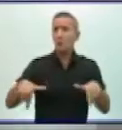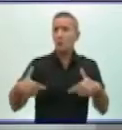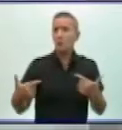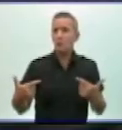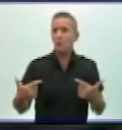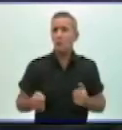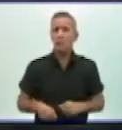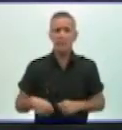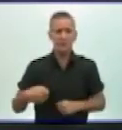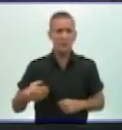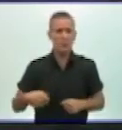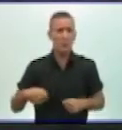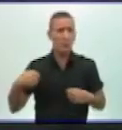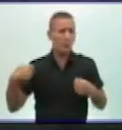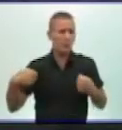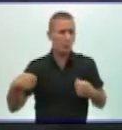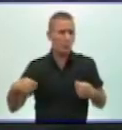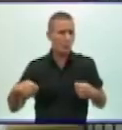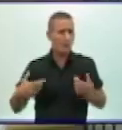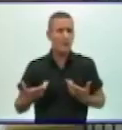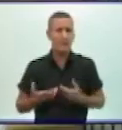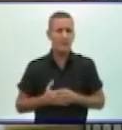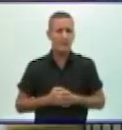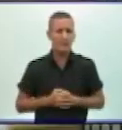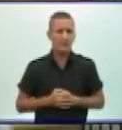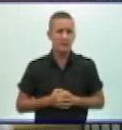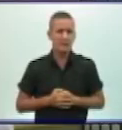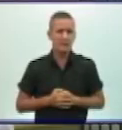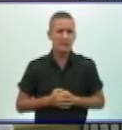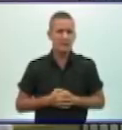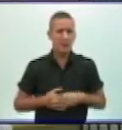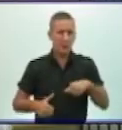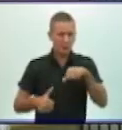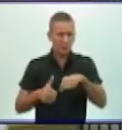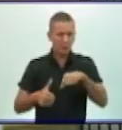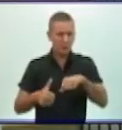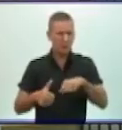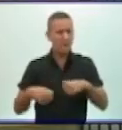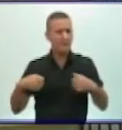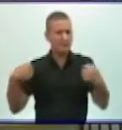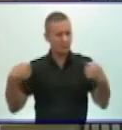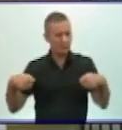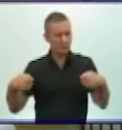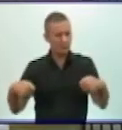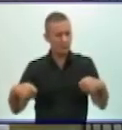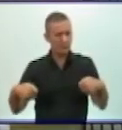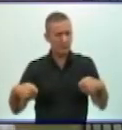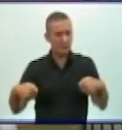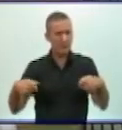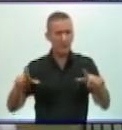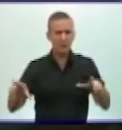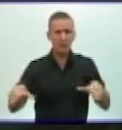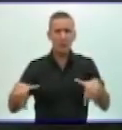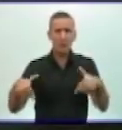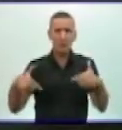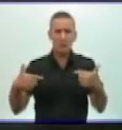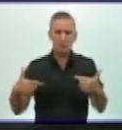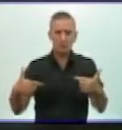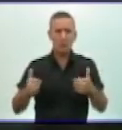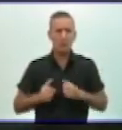de Víctor, ¿podría decirse que está actuando con sentido del deber? No, porque si se comprometió a ser jefe, tiene que cumplir con las obligaciones que eso conlleva.